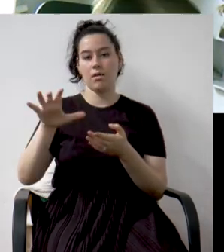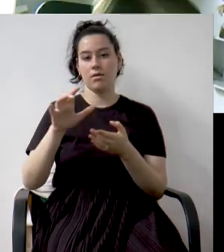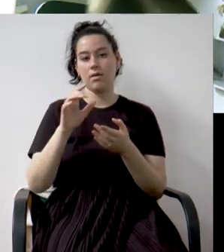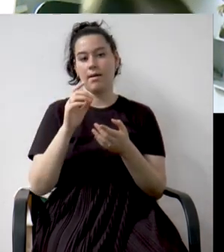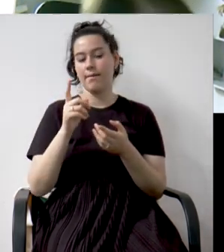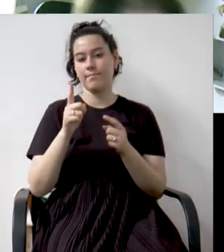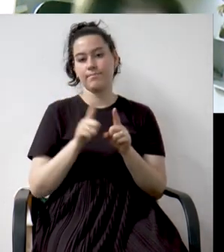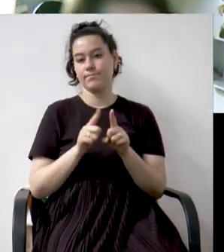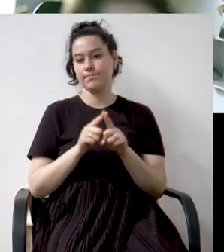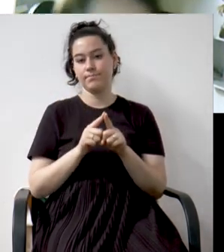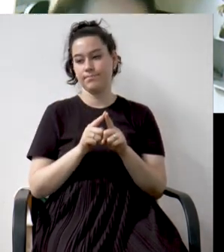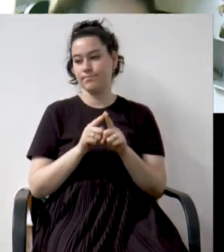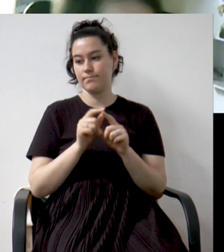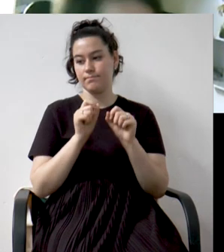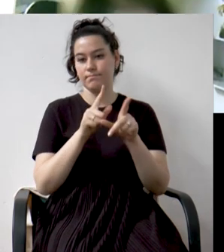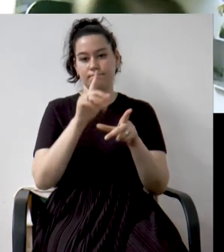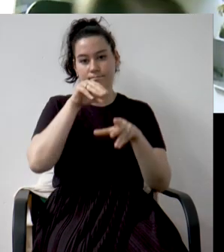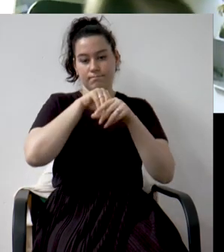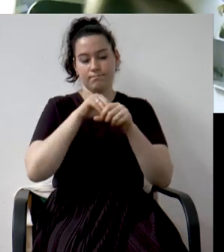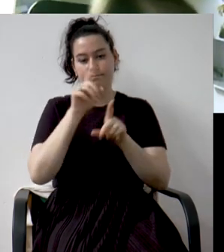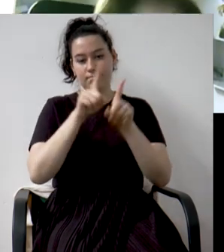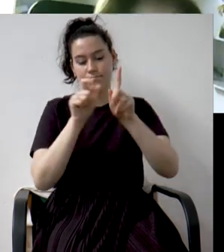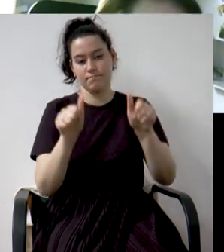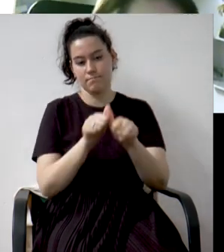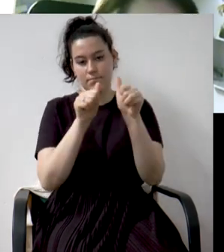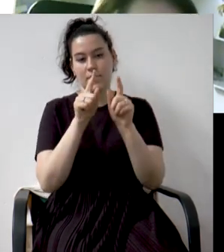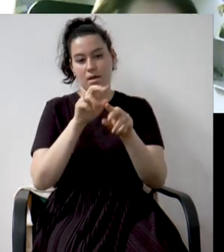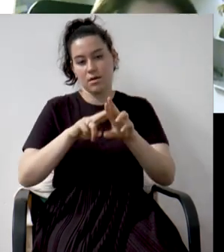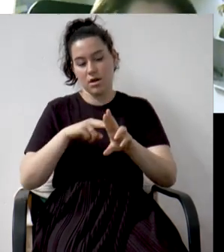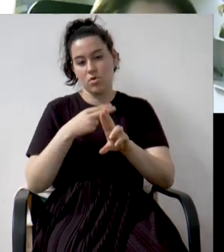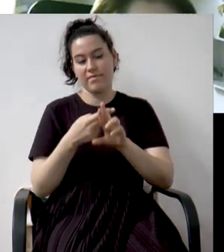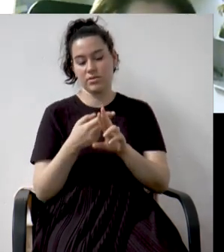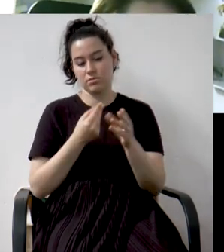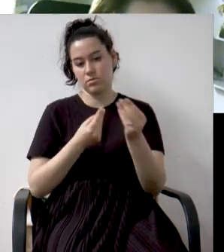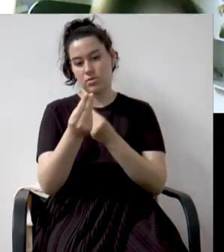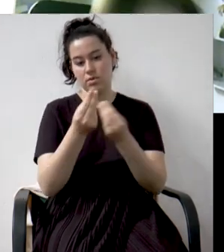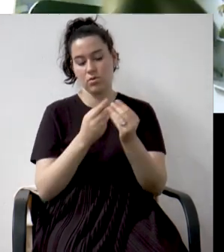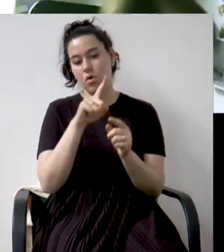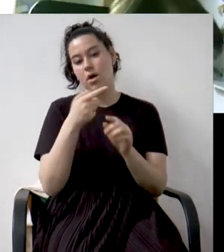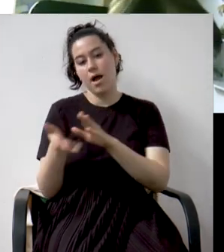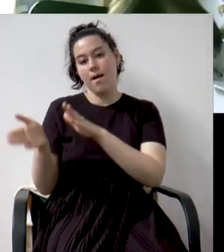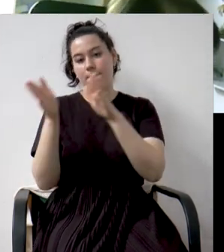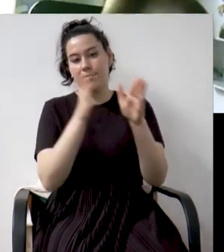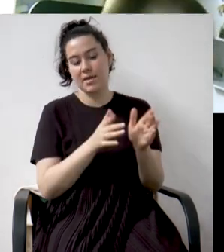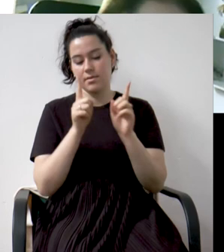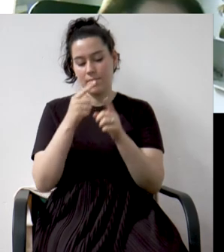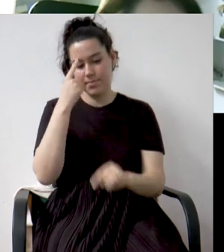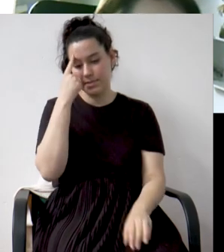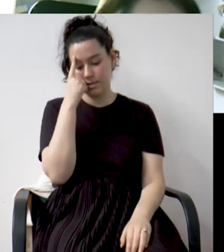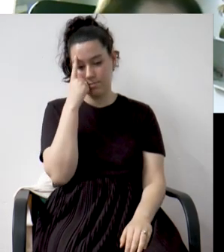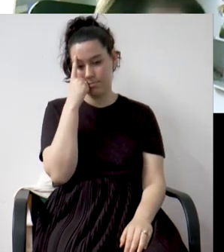unidades académicas internas, y con eso se hace la renovación de la persona. Por otra parte, también lo que hay que pensar